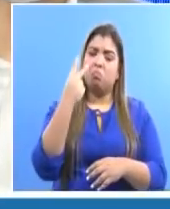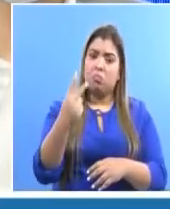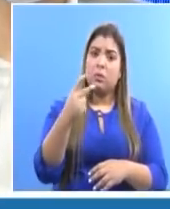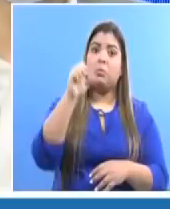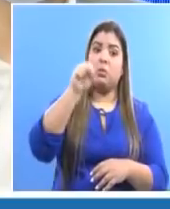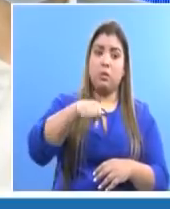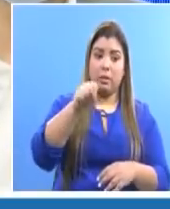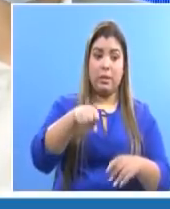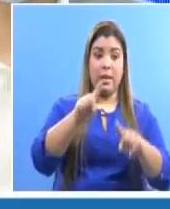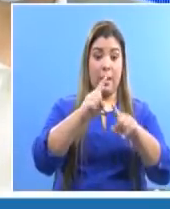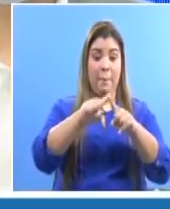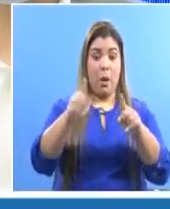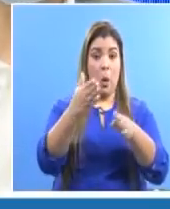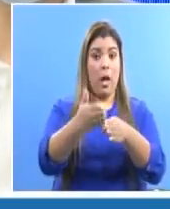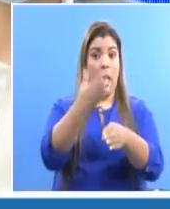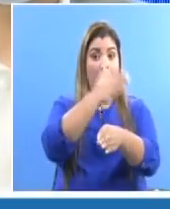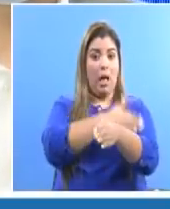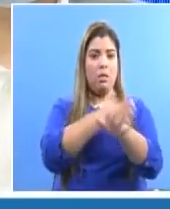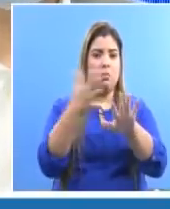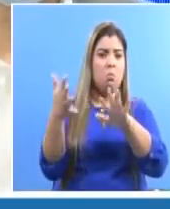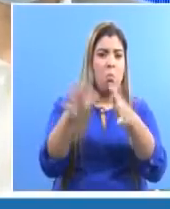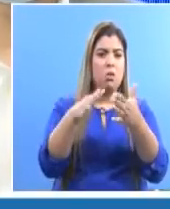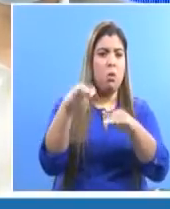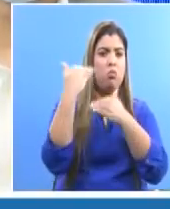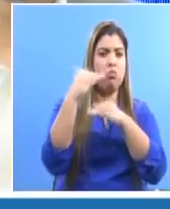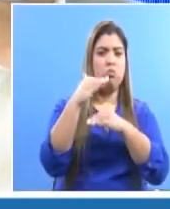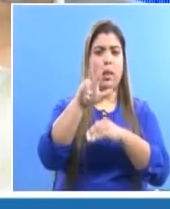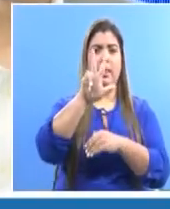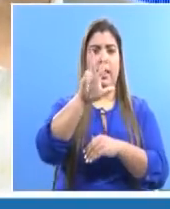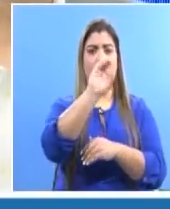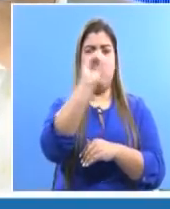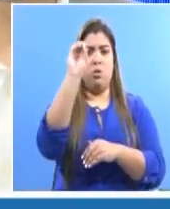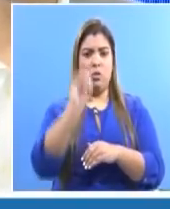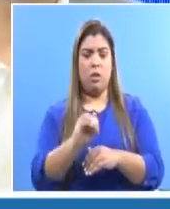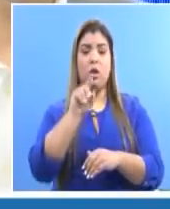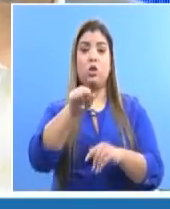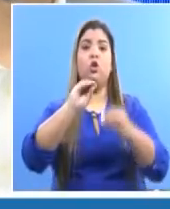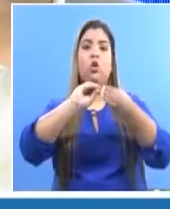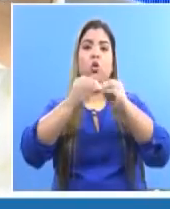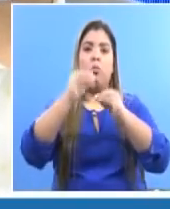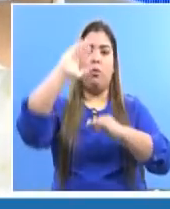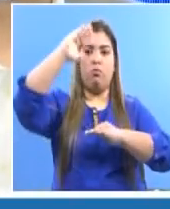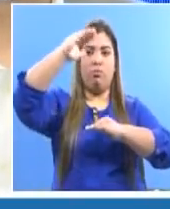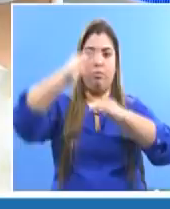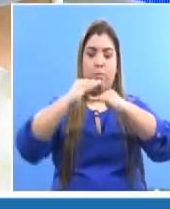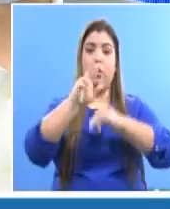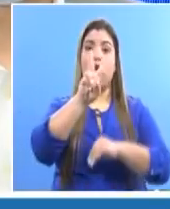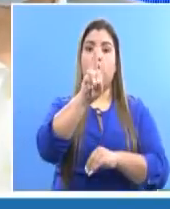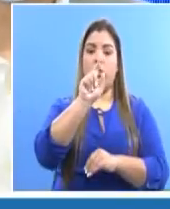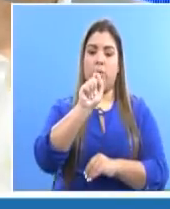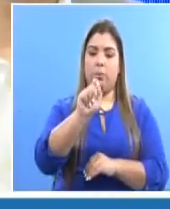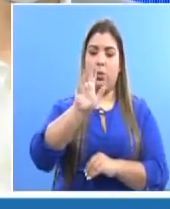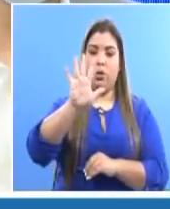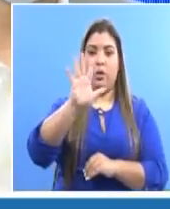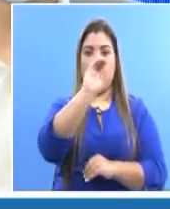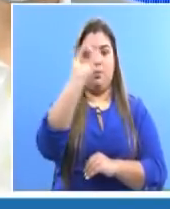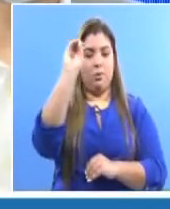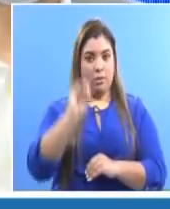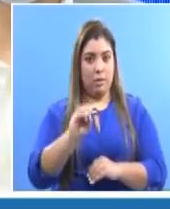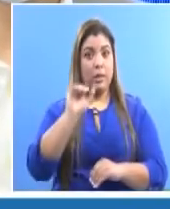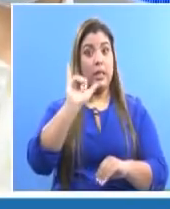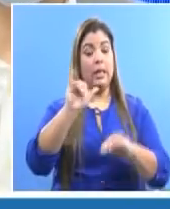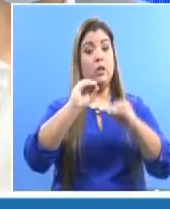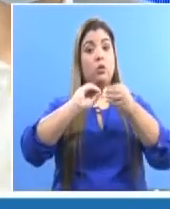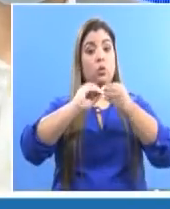antes estábamos más cercanos al 3%, actualmente ese número se ha reducido al 2.5%. Este es un número